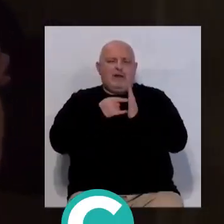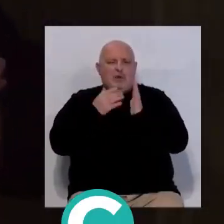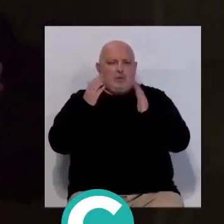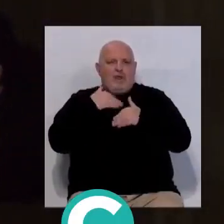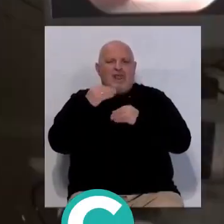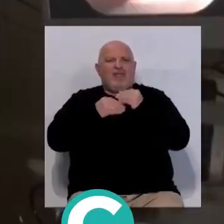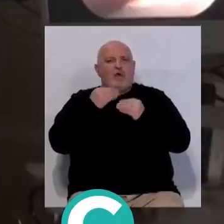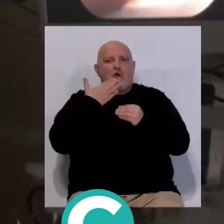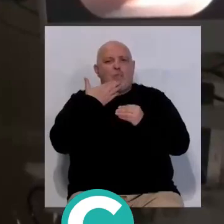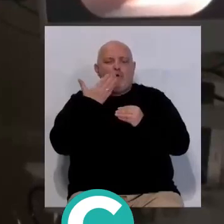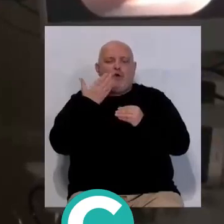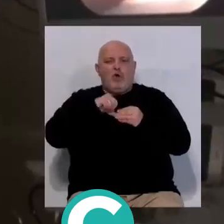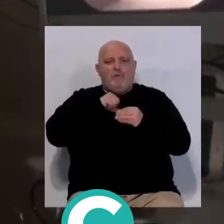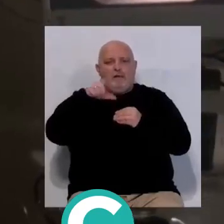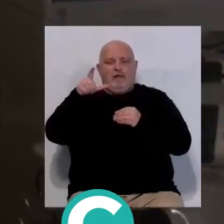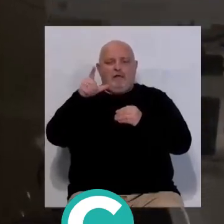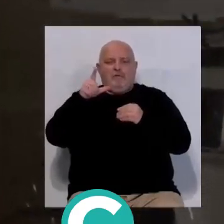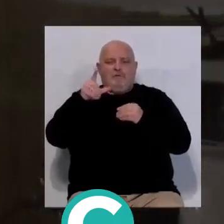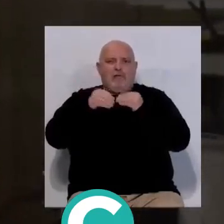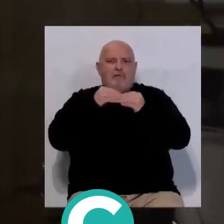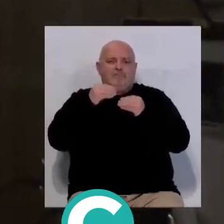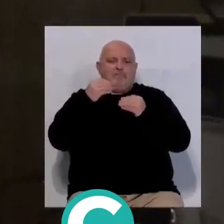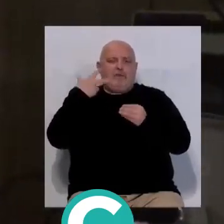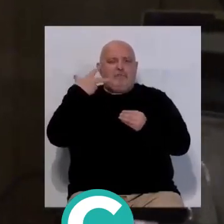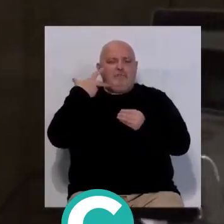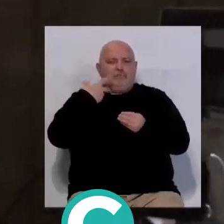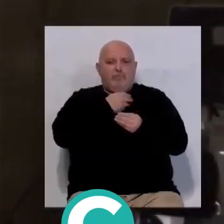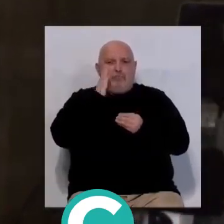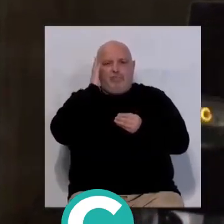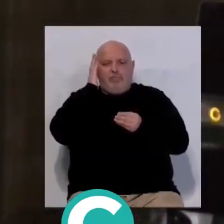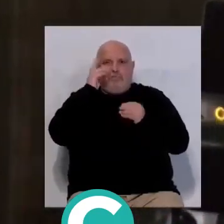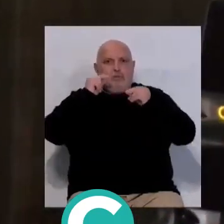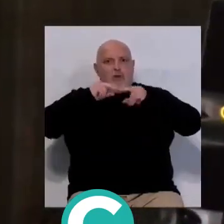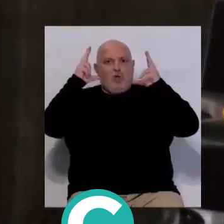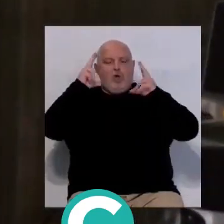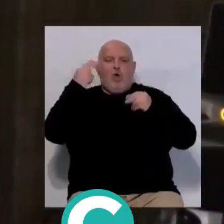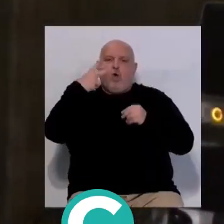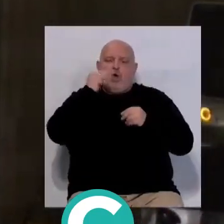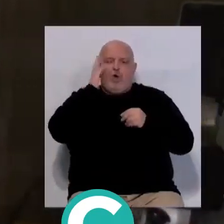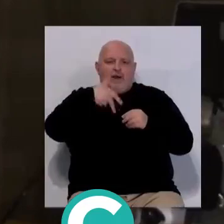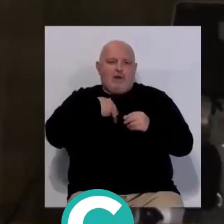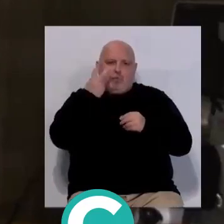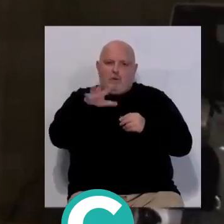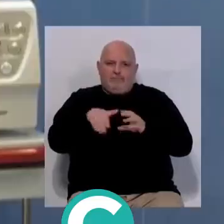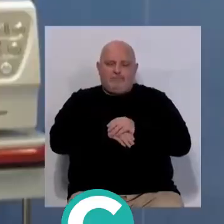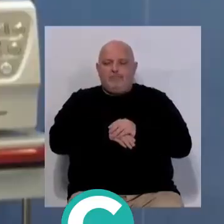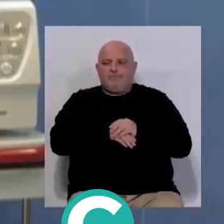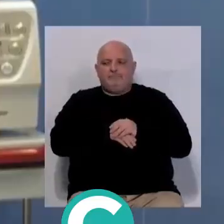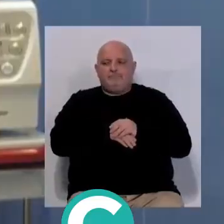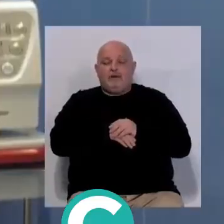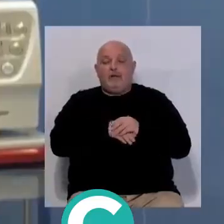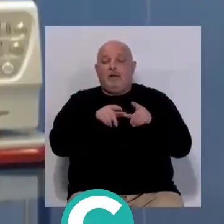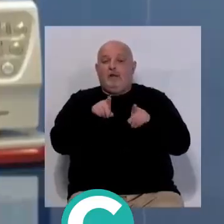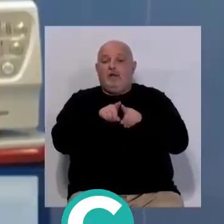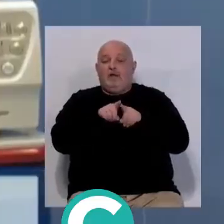invasiva que se realiza en hospital de día y se puede hacer con sedación consciente o con anestesia general. En nuestro quehacer